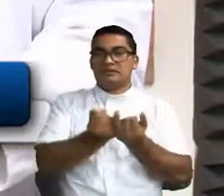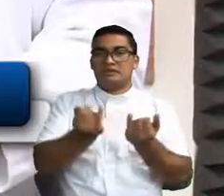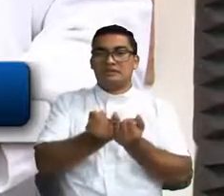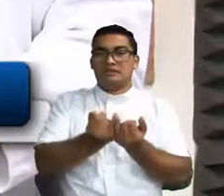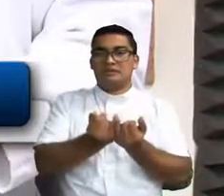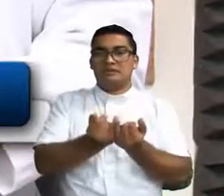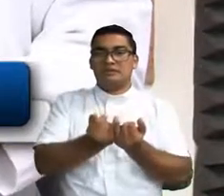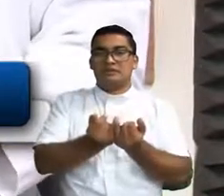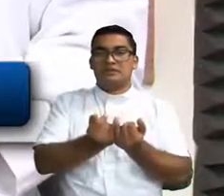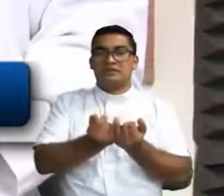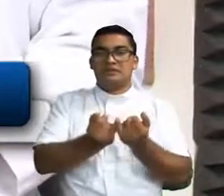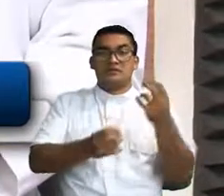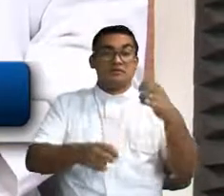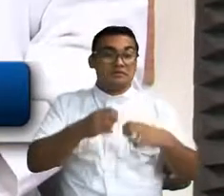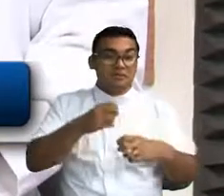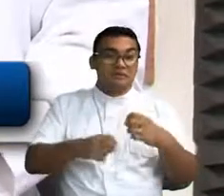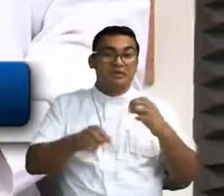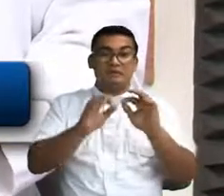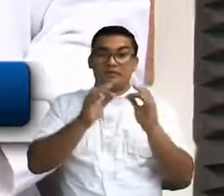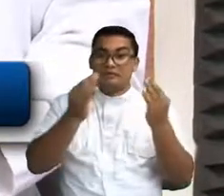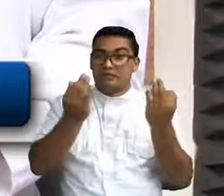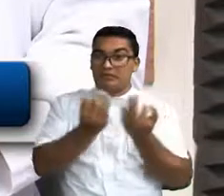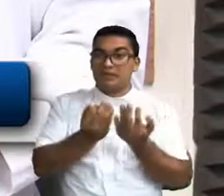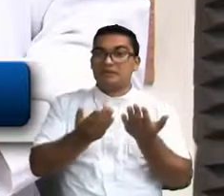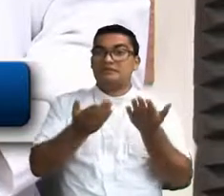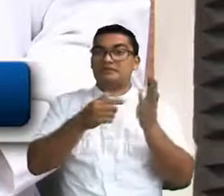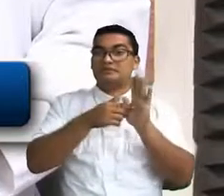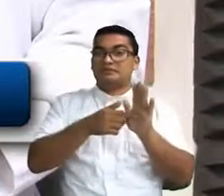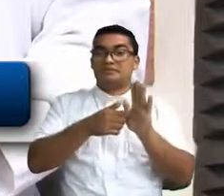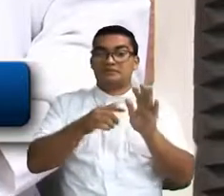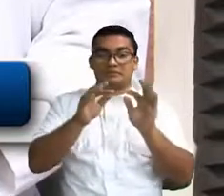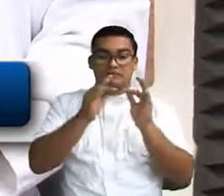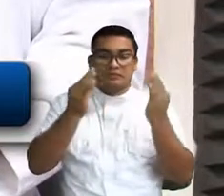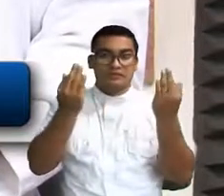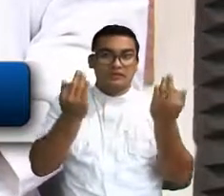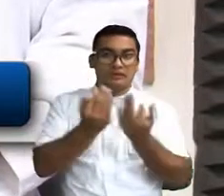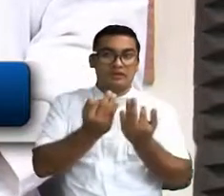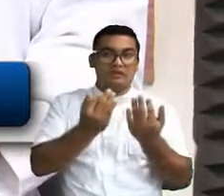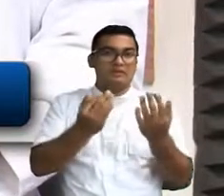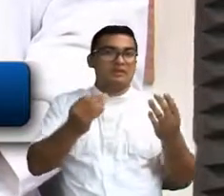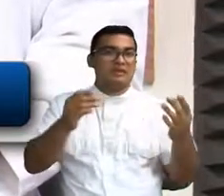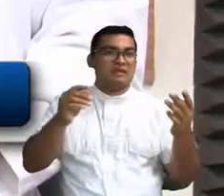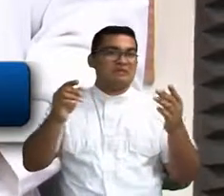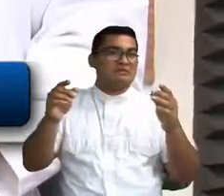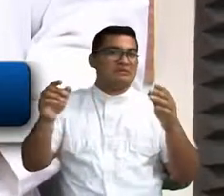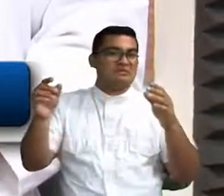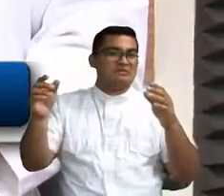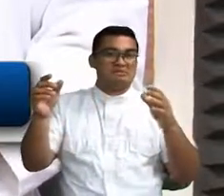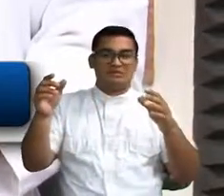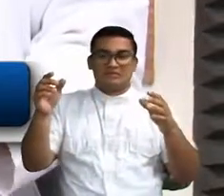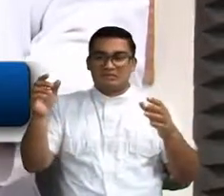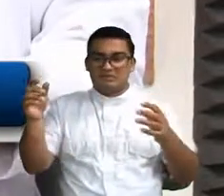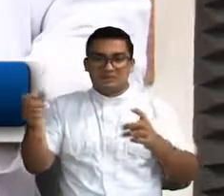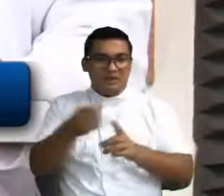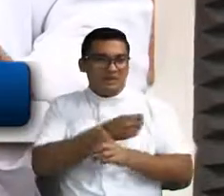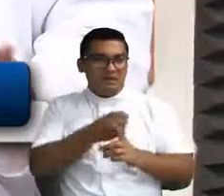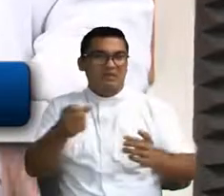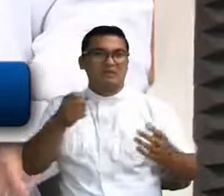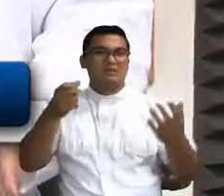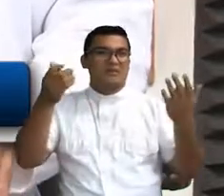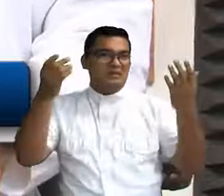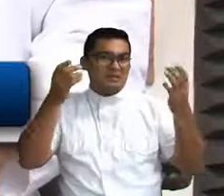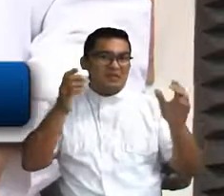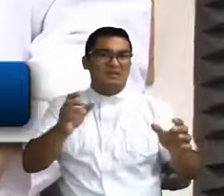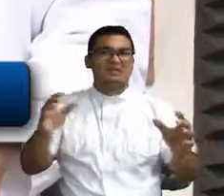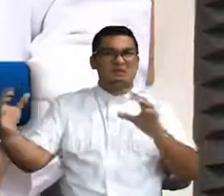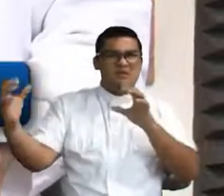como decir problemas familiares, cuando dentro de la familia son familias disfuncionales que ya traen herencia de